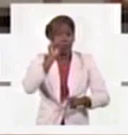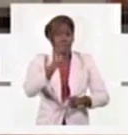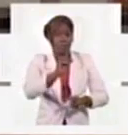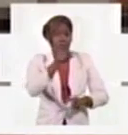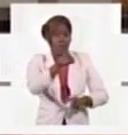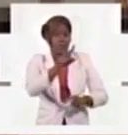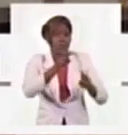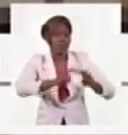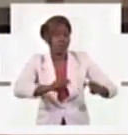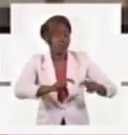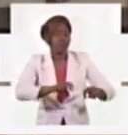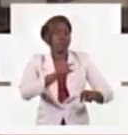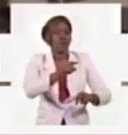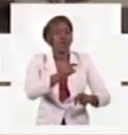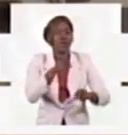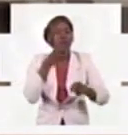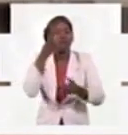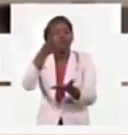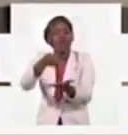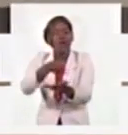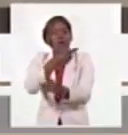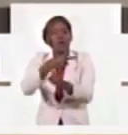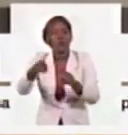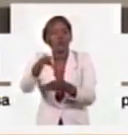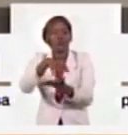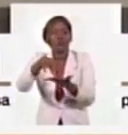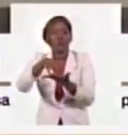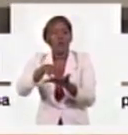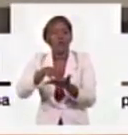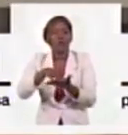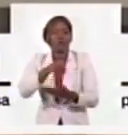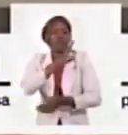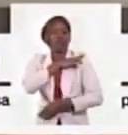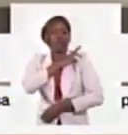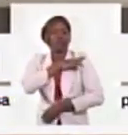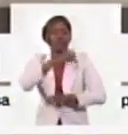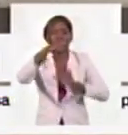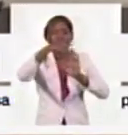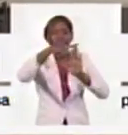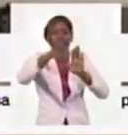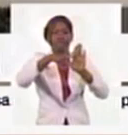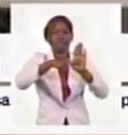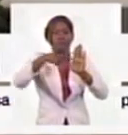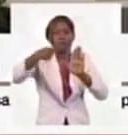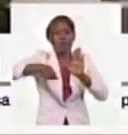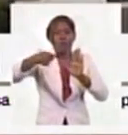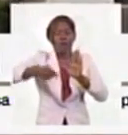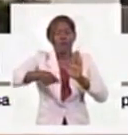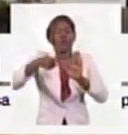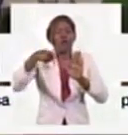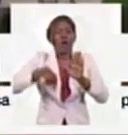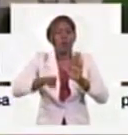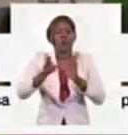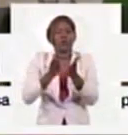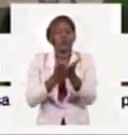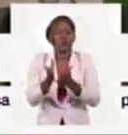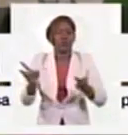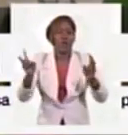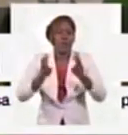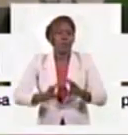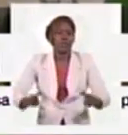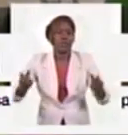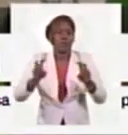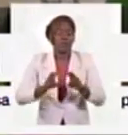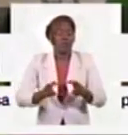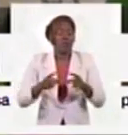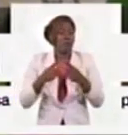un remanente de la administración de Donald Trump. Cabe mencionar también que los abogados de Joe Biden le notificaron a las